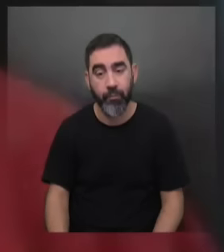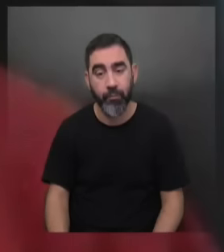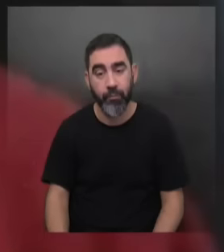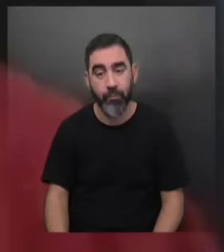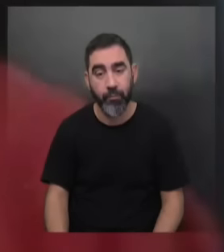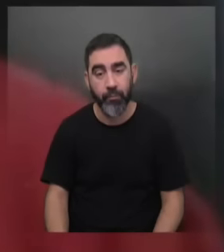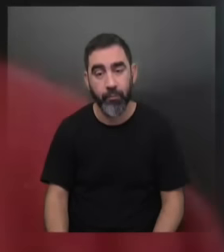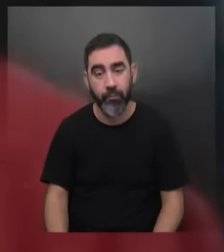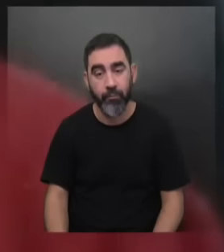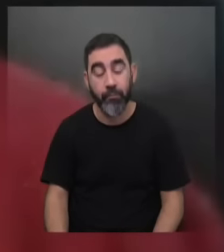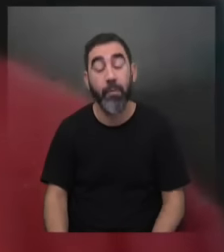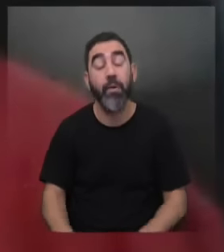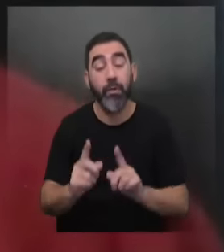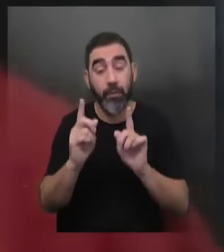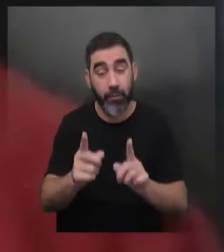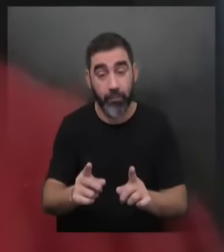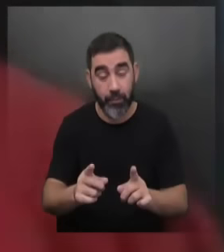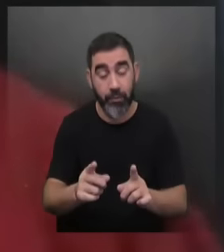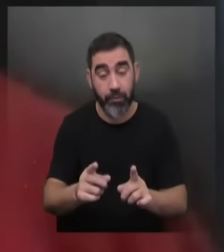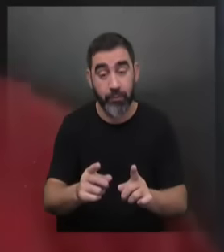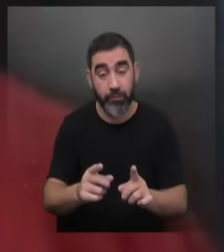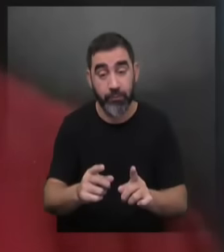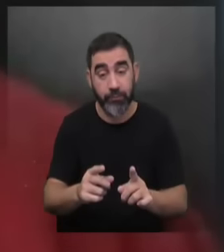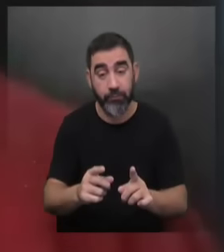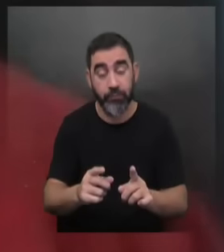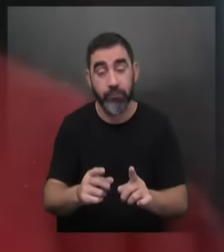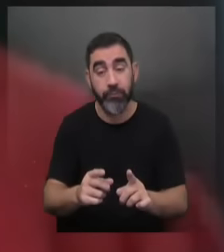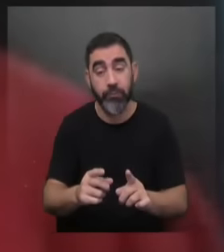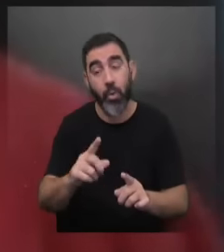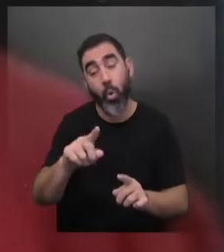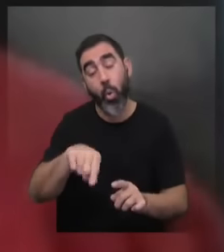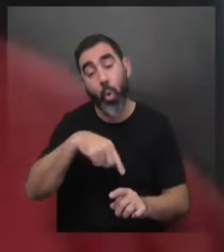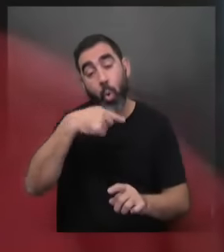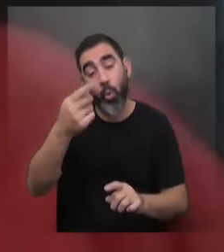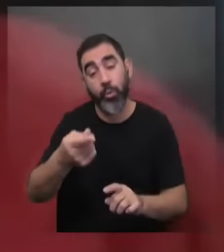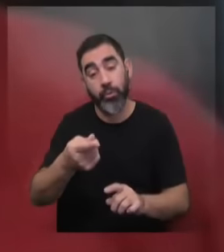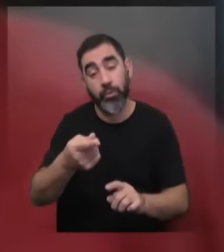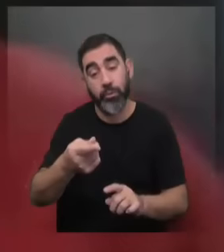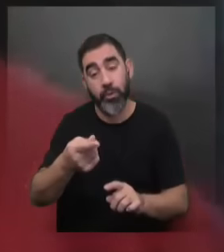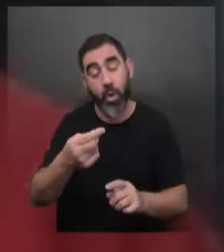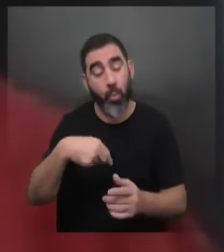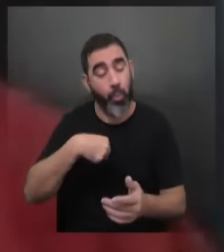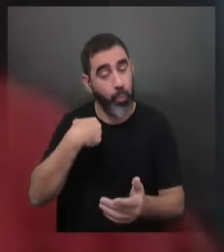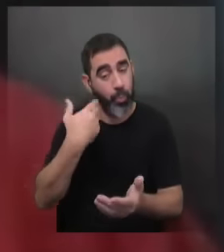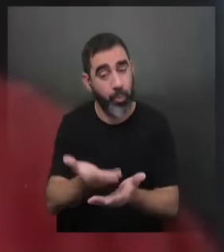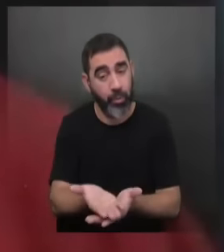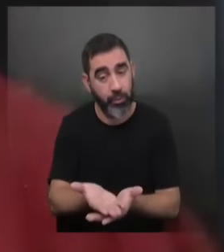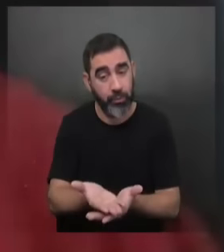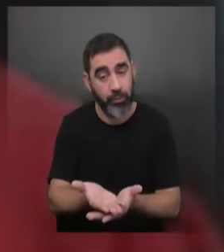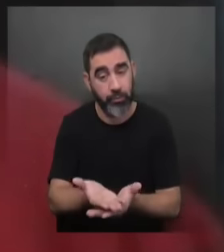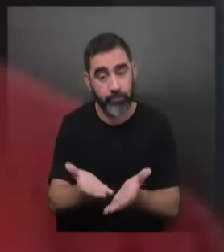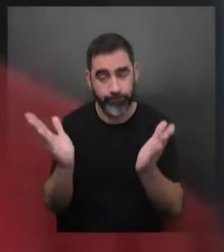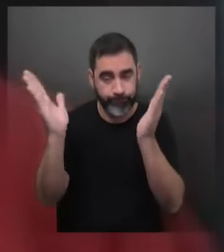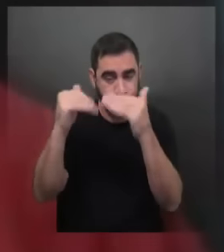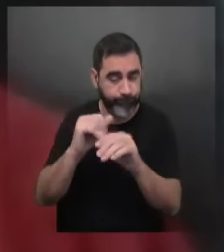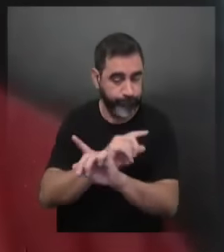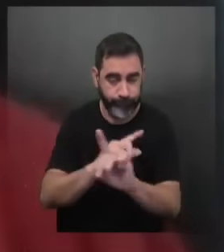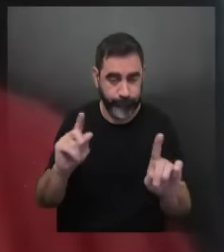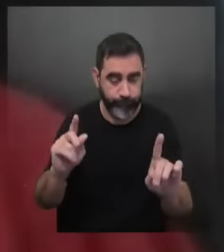bueno también se promovió una otra digamos otra moción la cual este bueno no fue